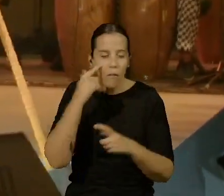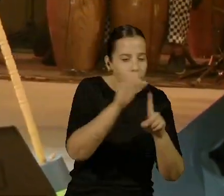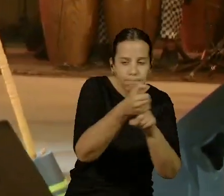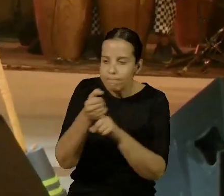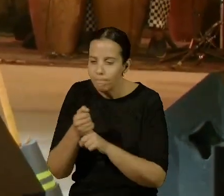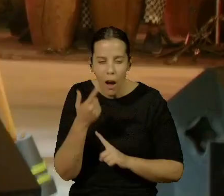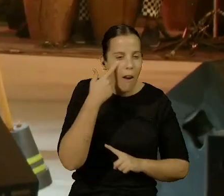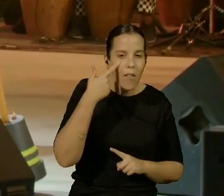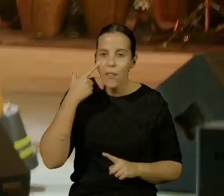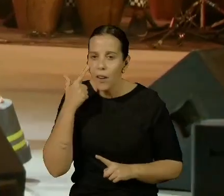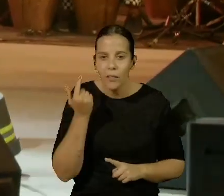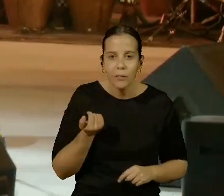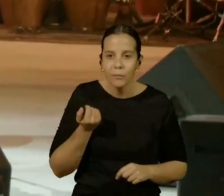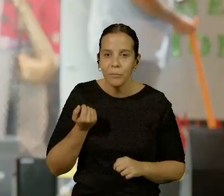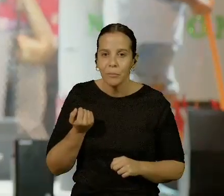A ver, a ver, a ver.